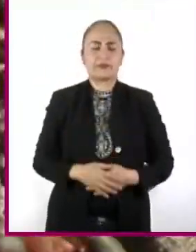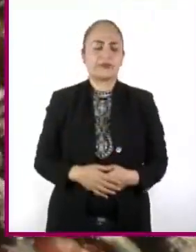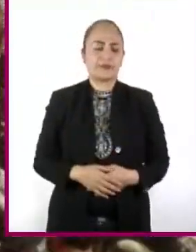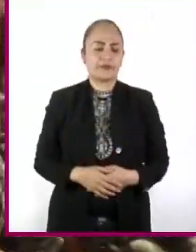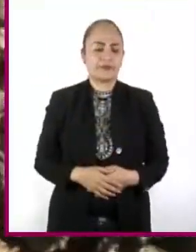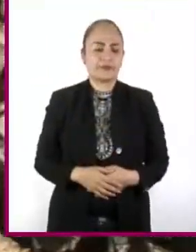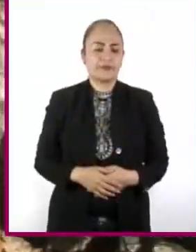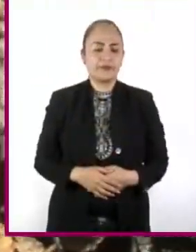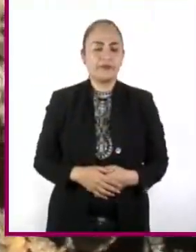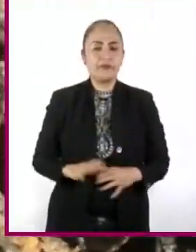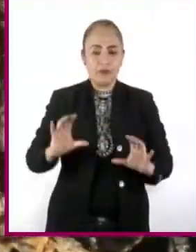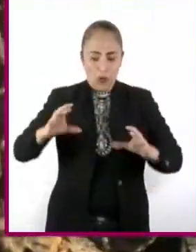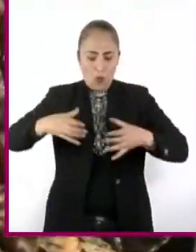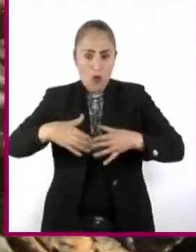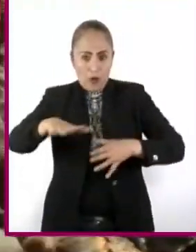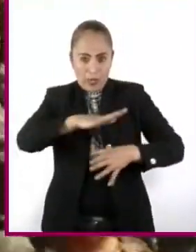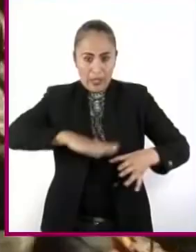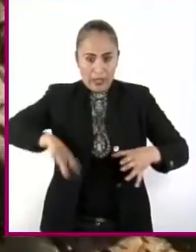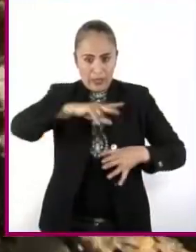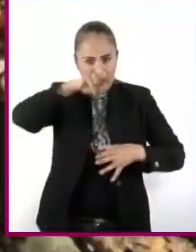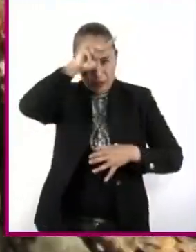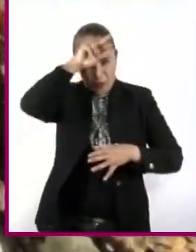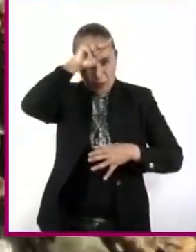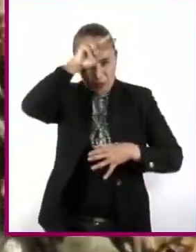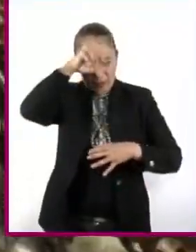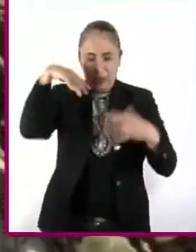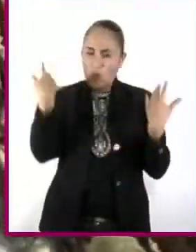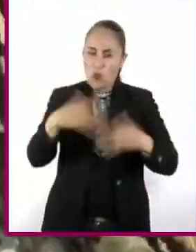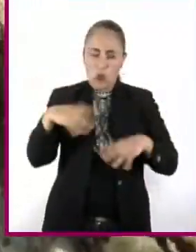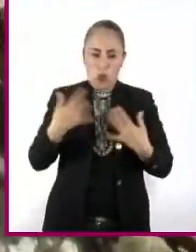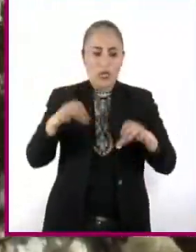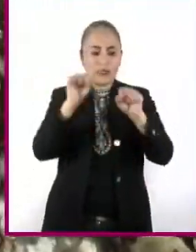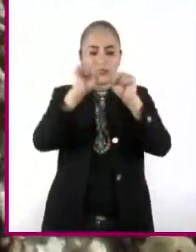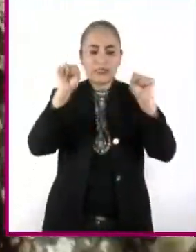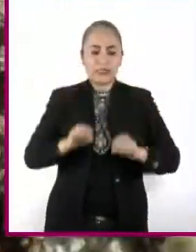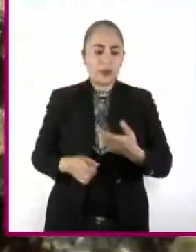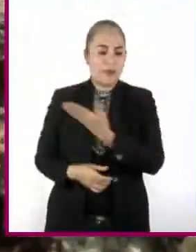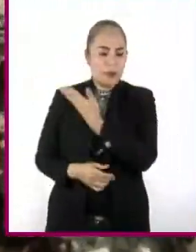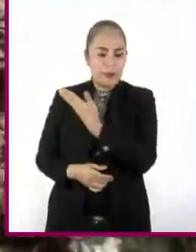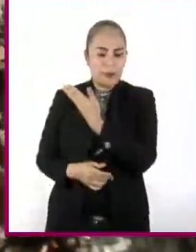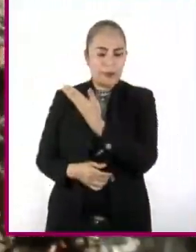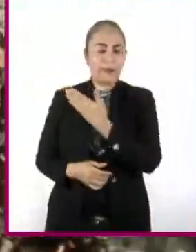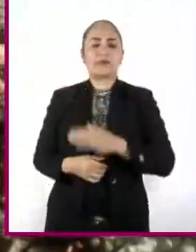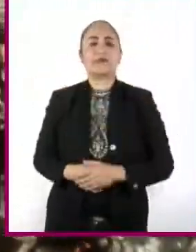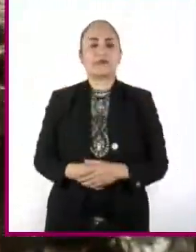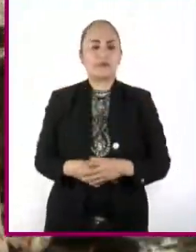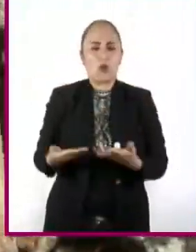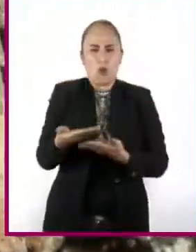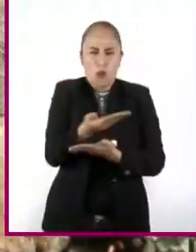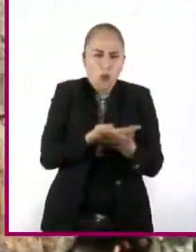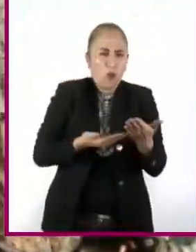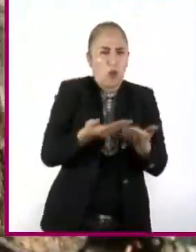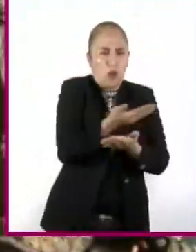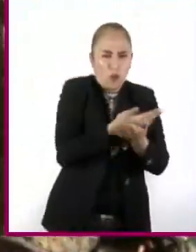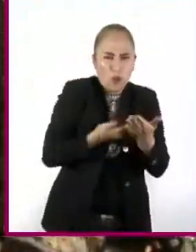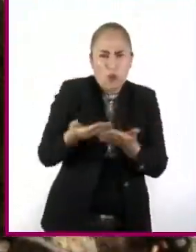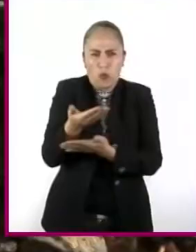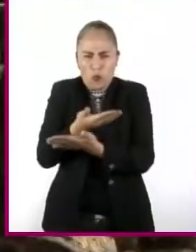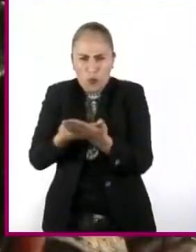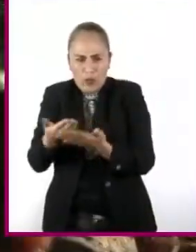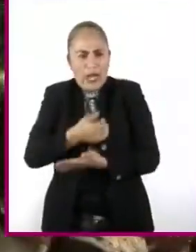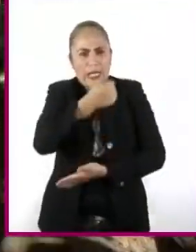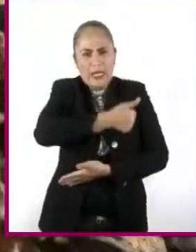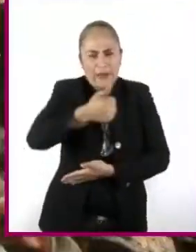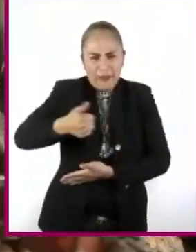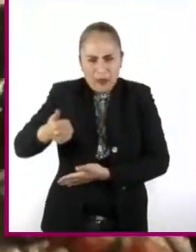Una colonia de hormigas es un ejemplo excelente de un sistema complejo, en donde la interacción entre cada una